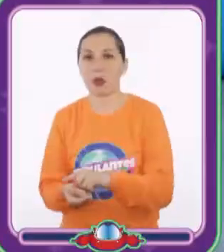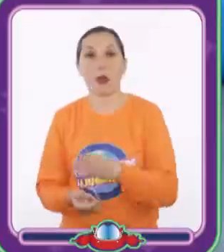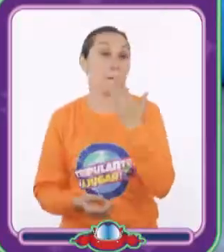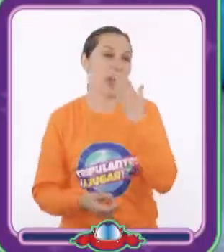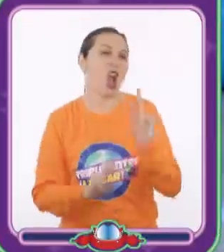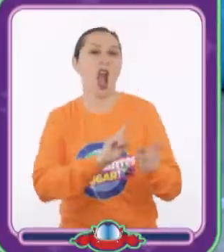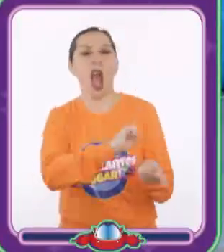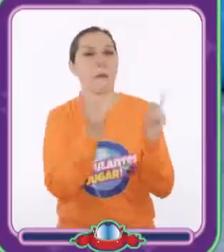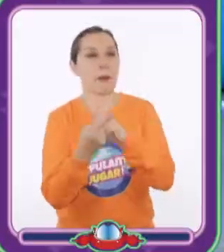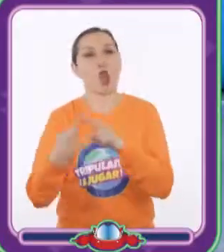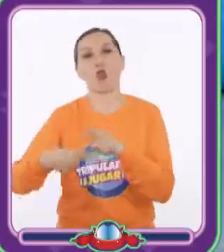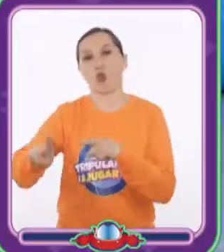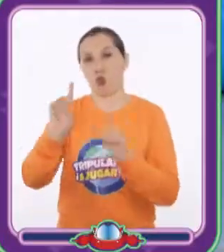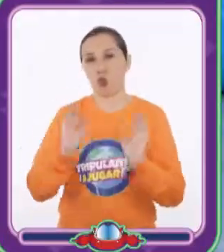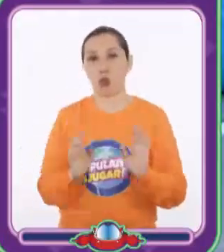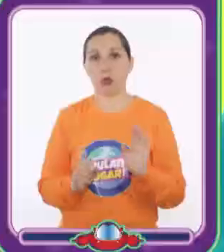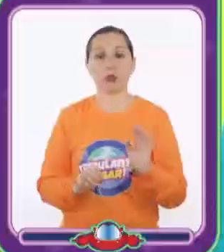cambiar?